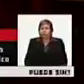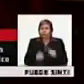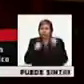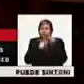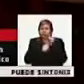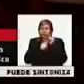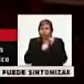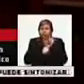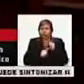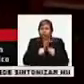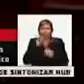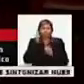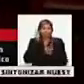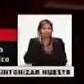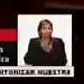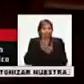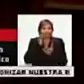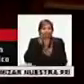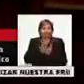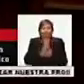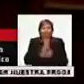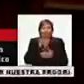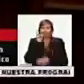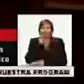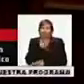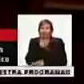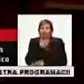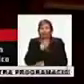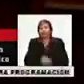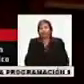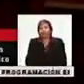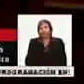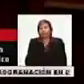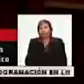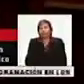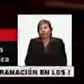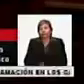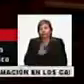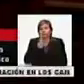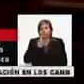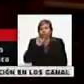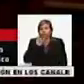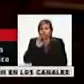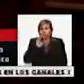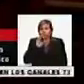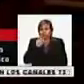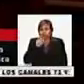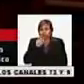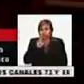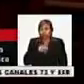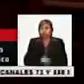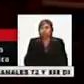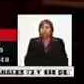hermano de las tertulias del maestro Víctor Raúl Haya de la Torre.